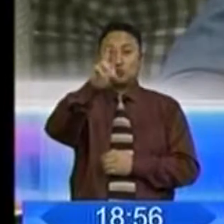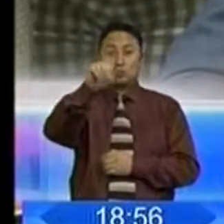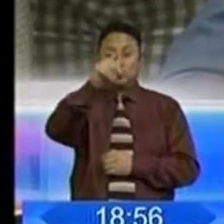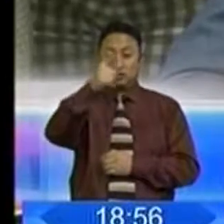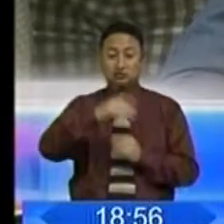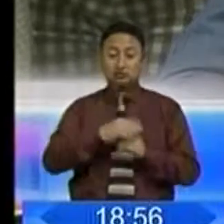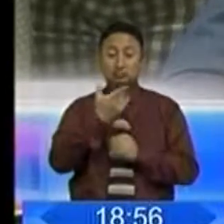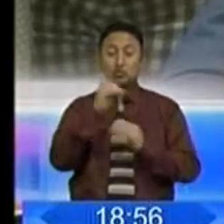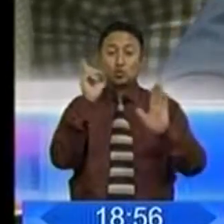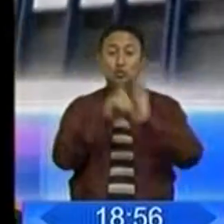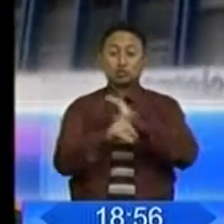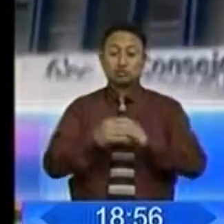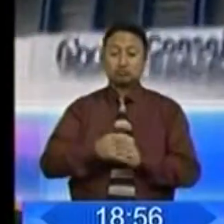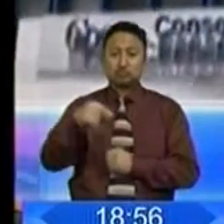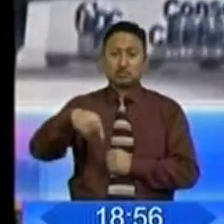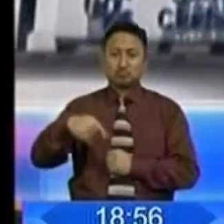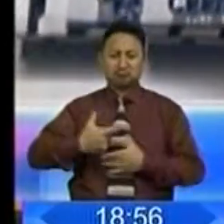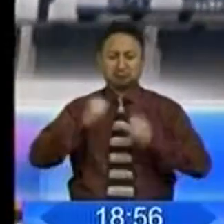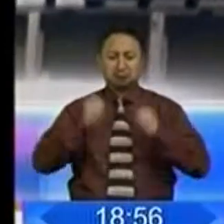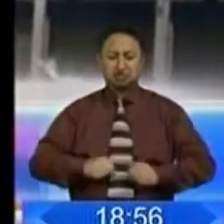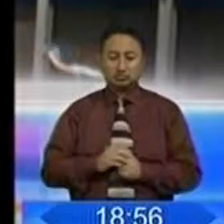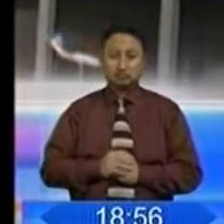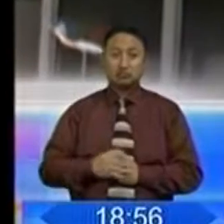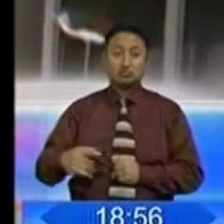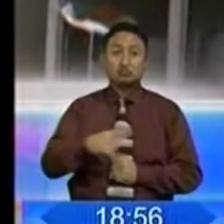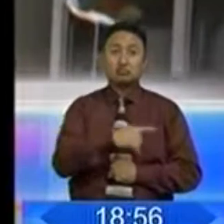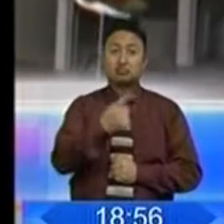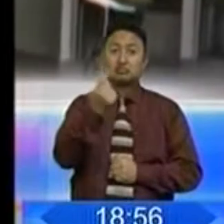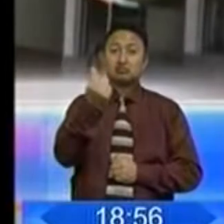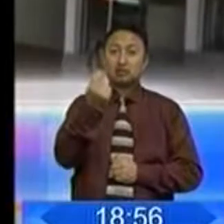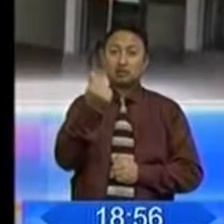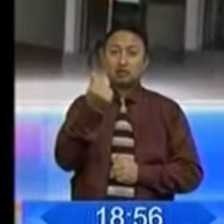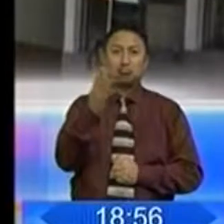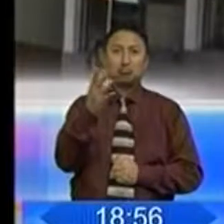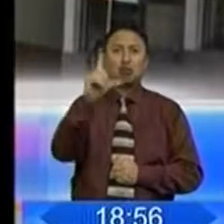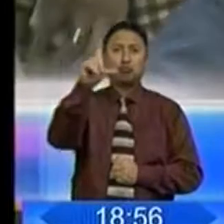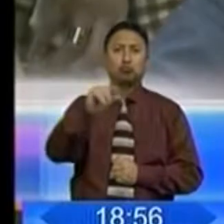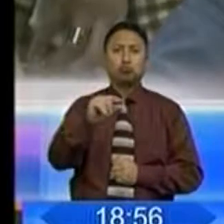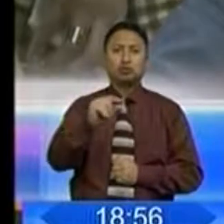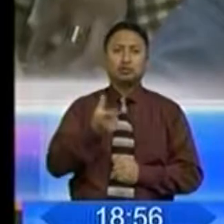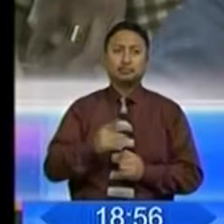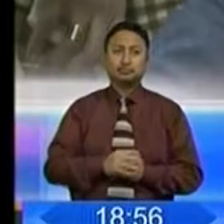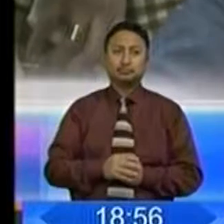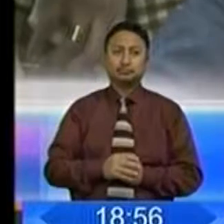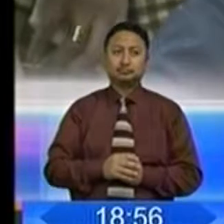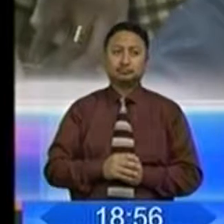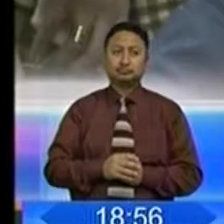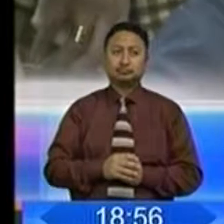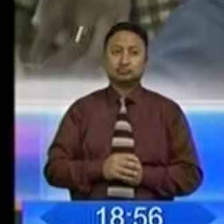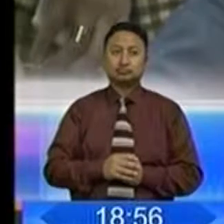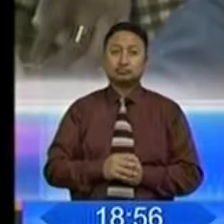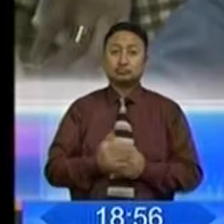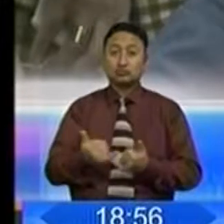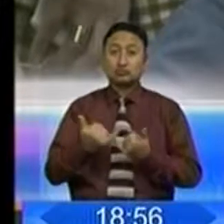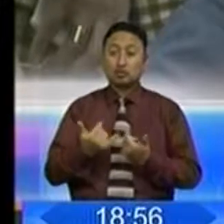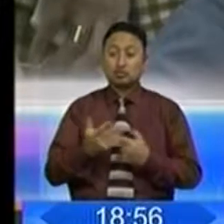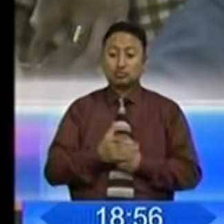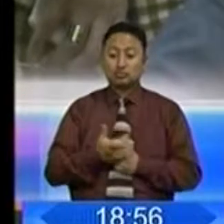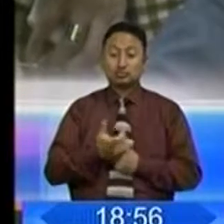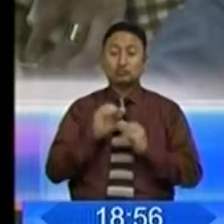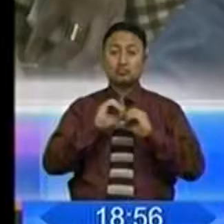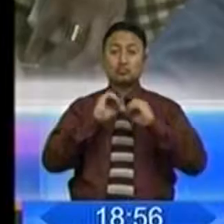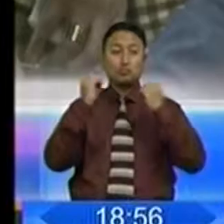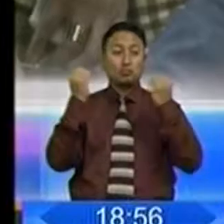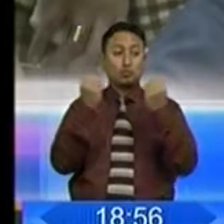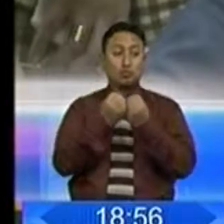él llamó un capricho político que ha dejado corto de recursos a la institución que preside. Hemos recibido un organismo